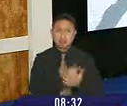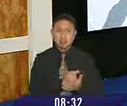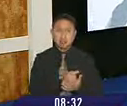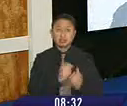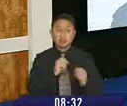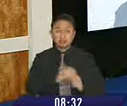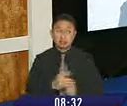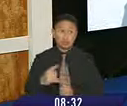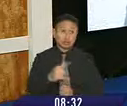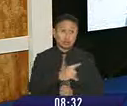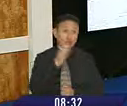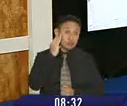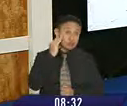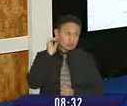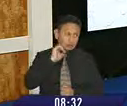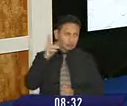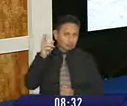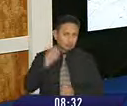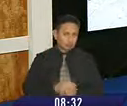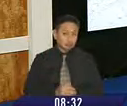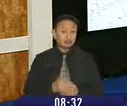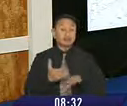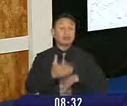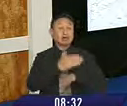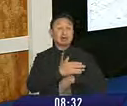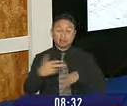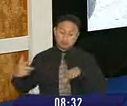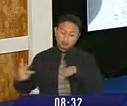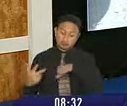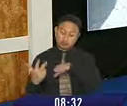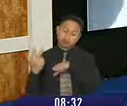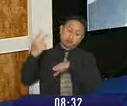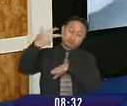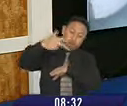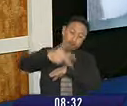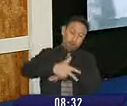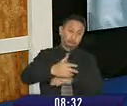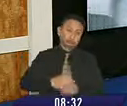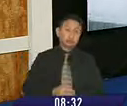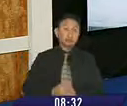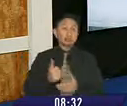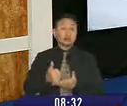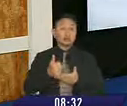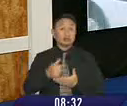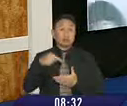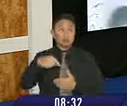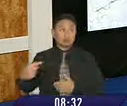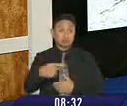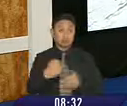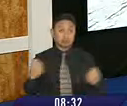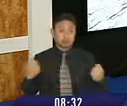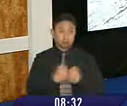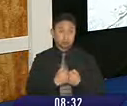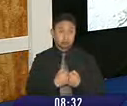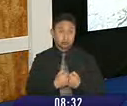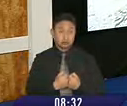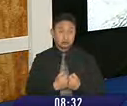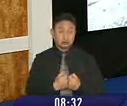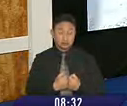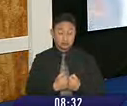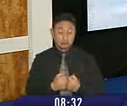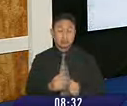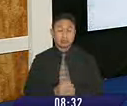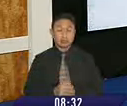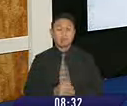escuchar también la experiencia. Ahí existía un rompevelocidades, este famoso rompevelocidades evitaba lo que ahora tienen las desgracias a cada momento,